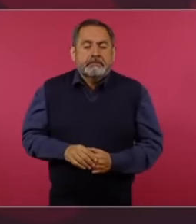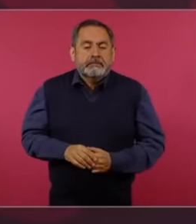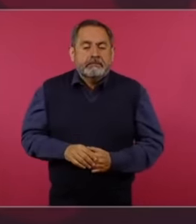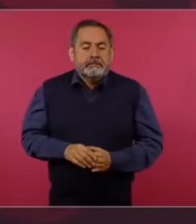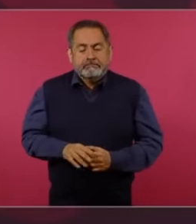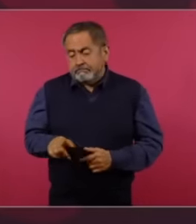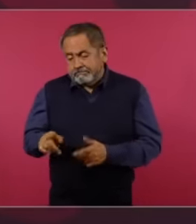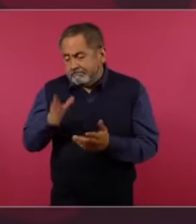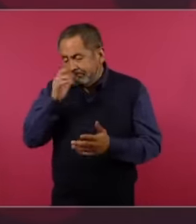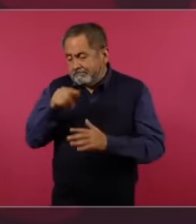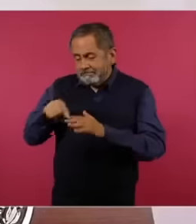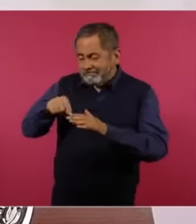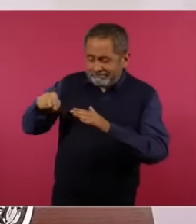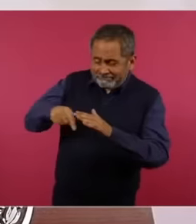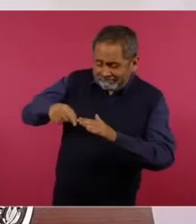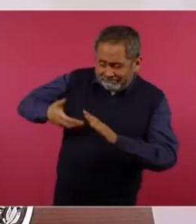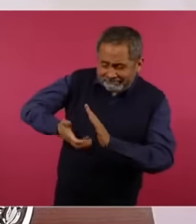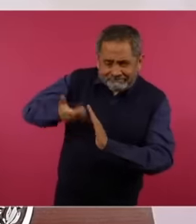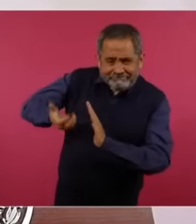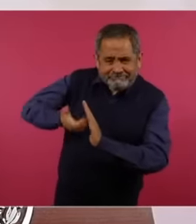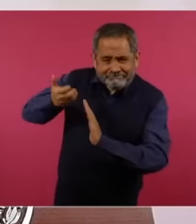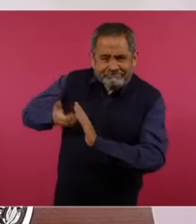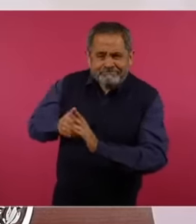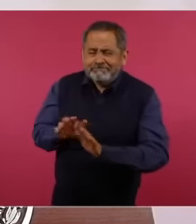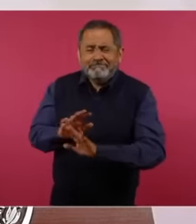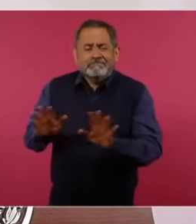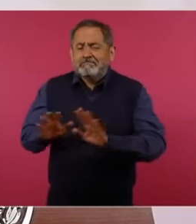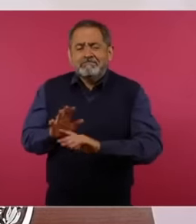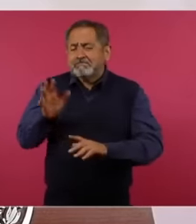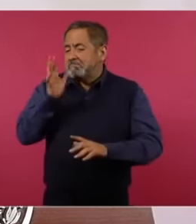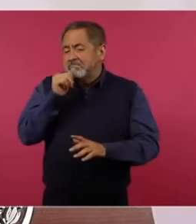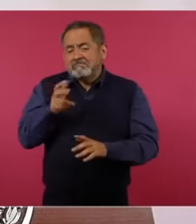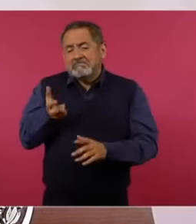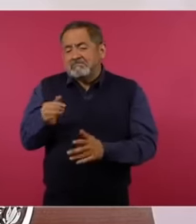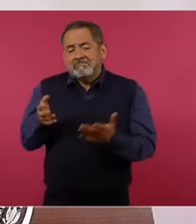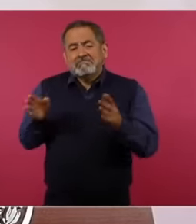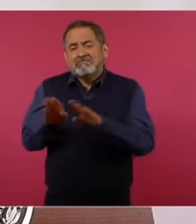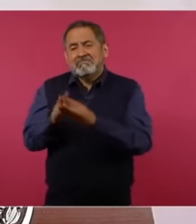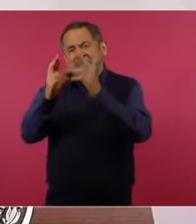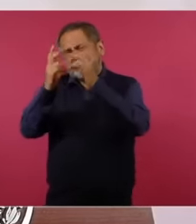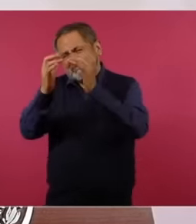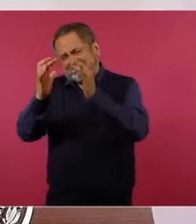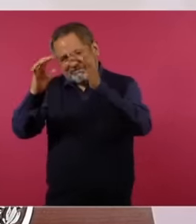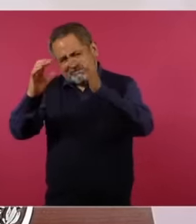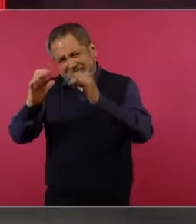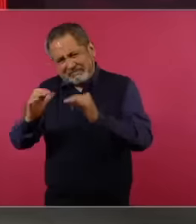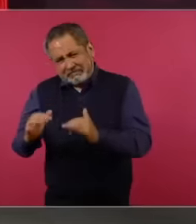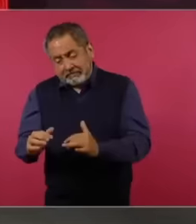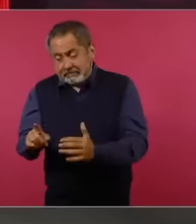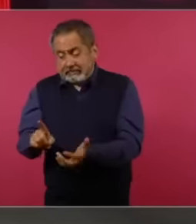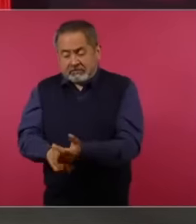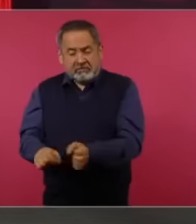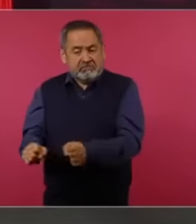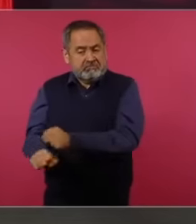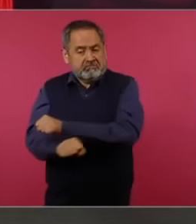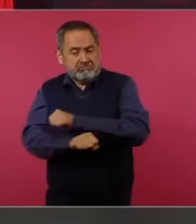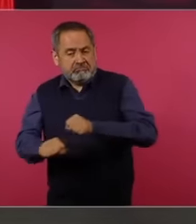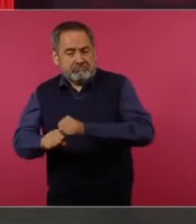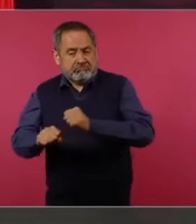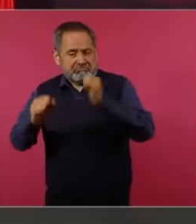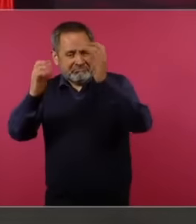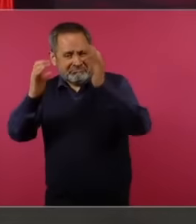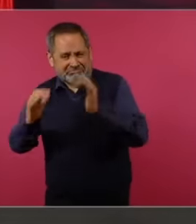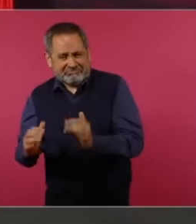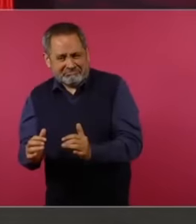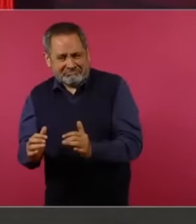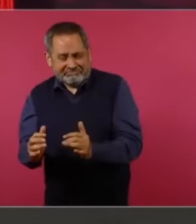no se podía porque se había producido una explosión y que